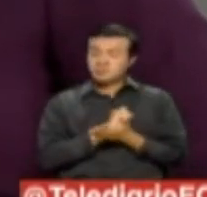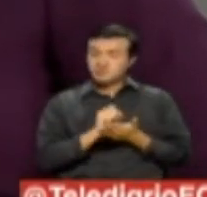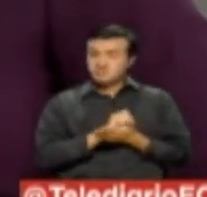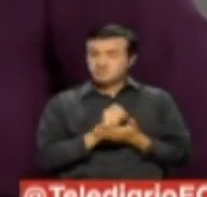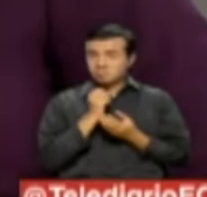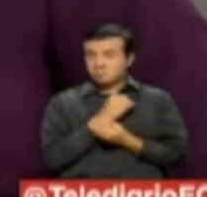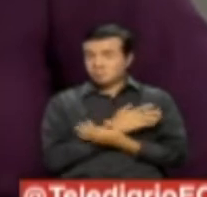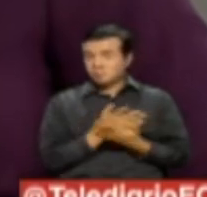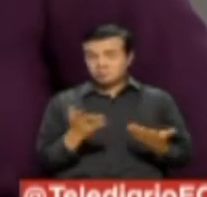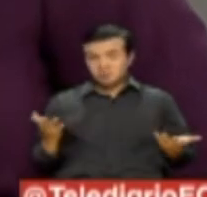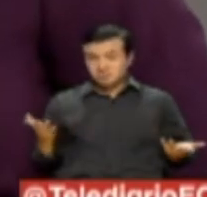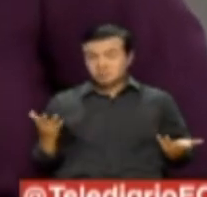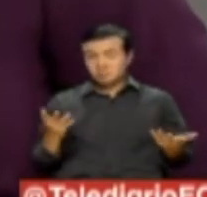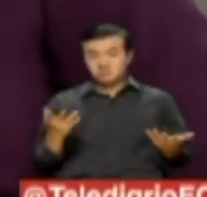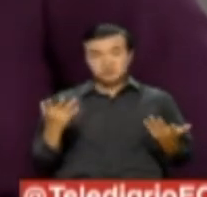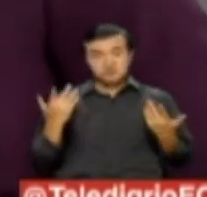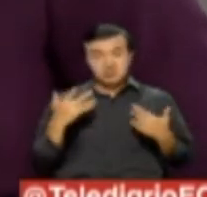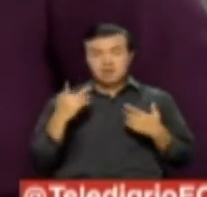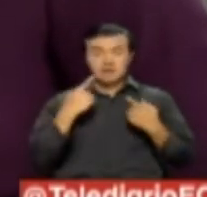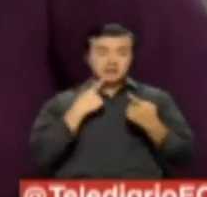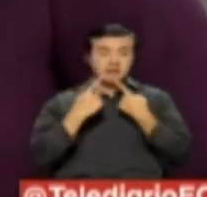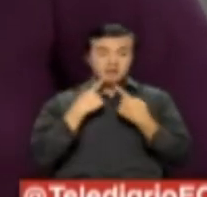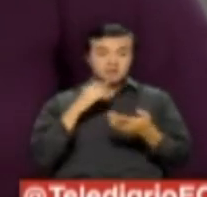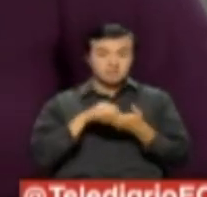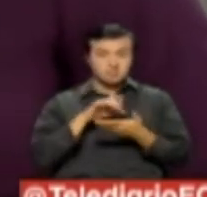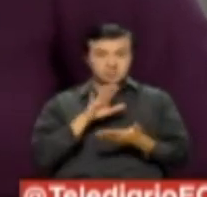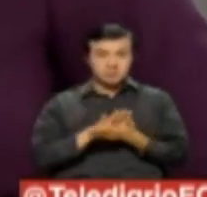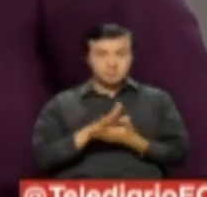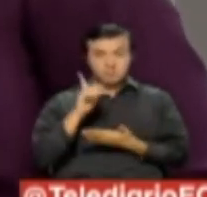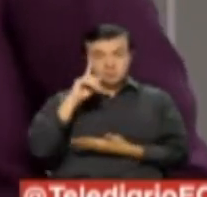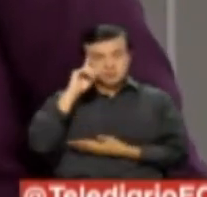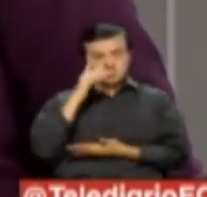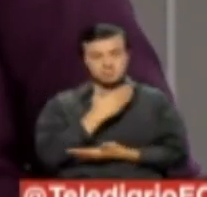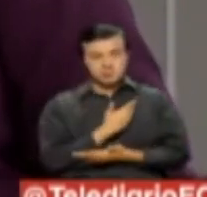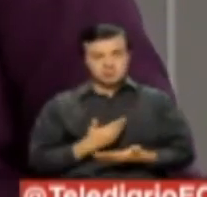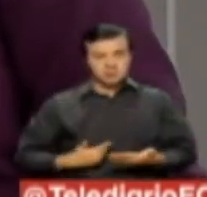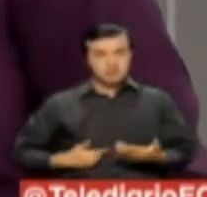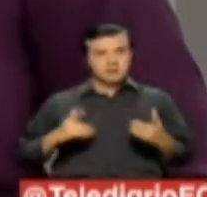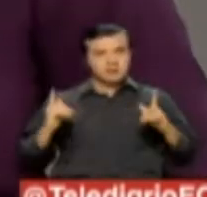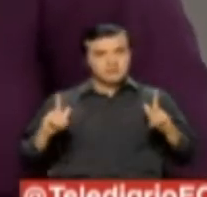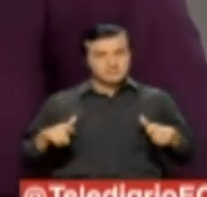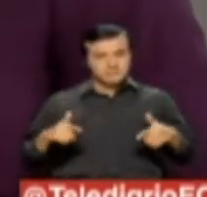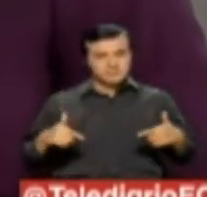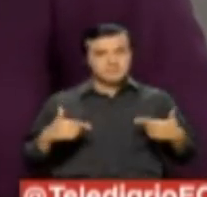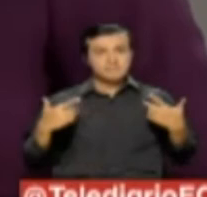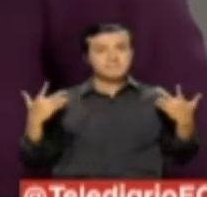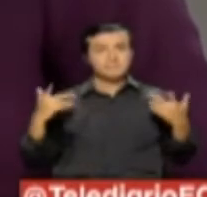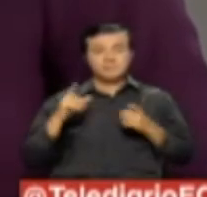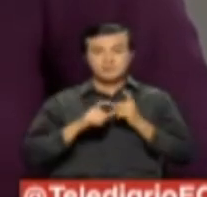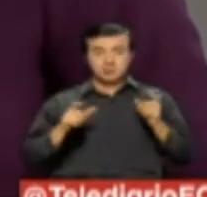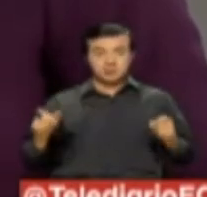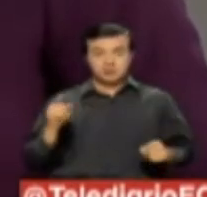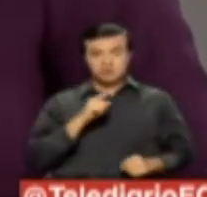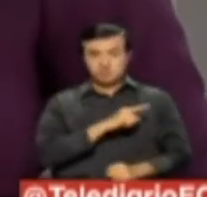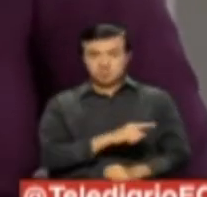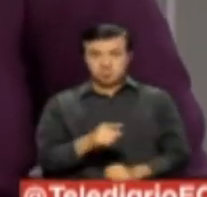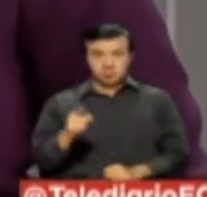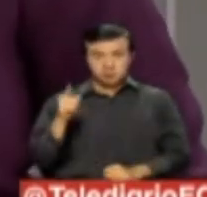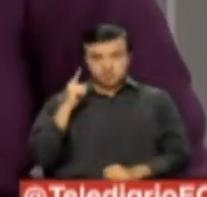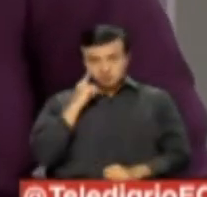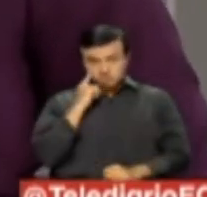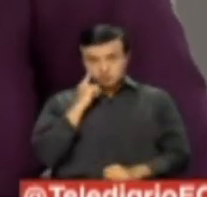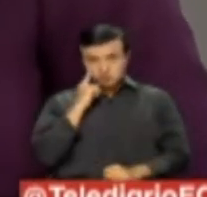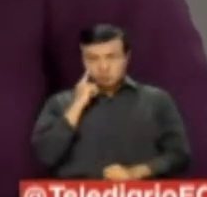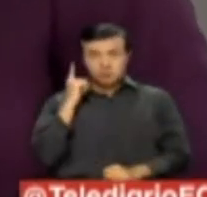mencionábamos de eso forma parte de la política del diálogo implementado por el gobierno del presidente de lenin moreno en el que la ciudadanía también se involucra en la